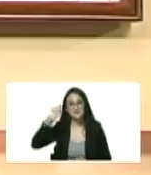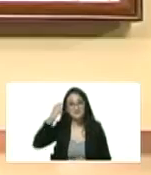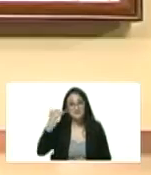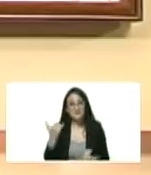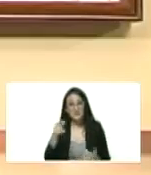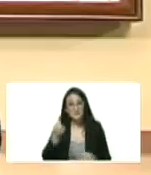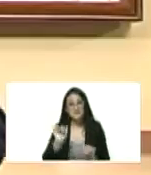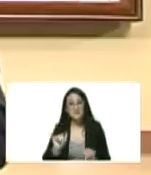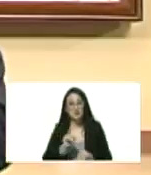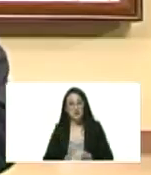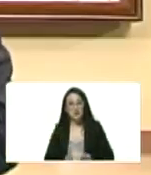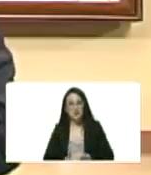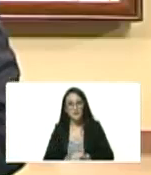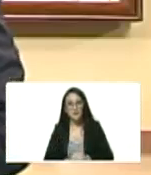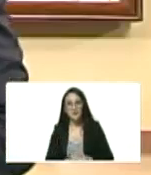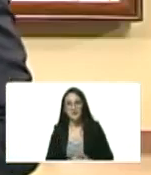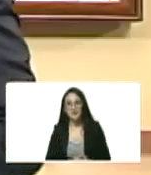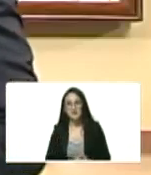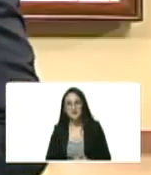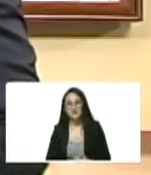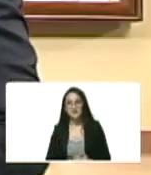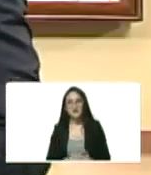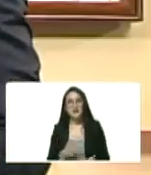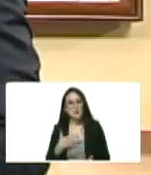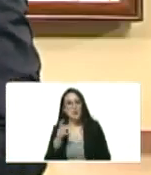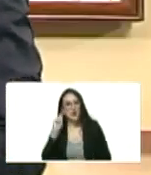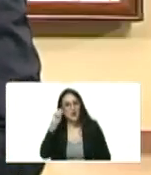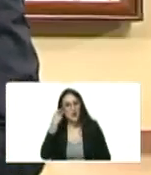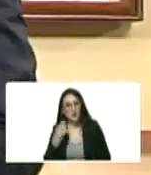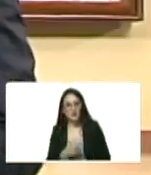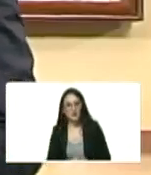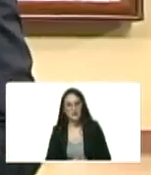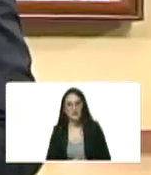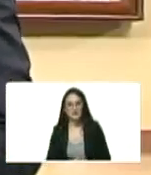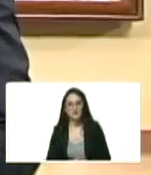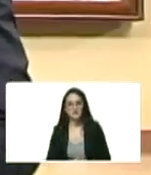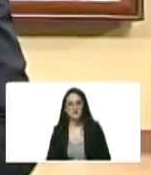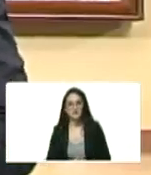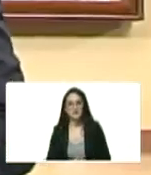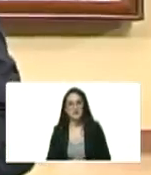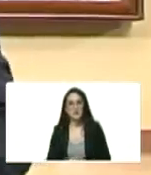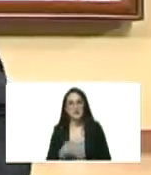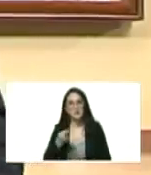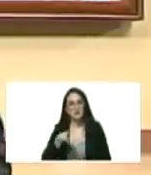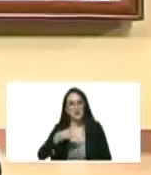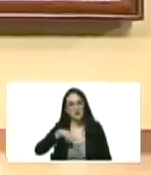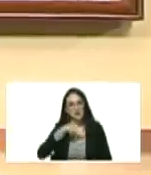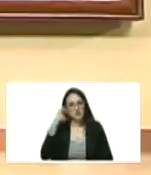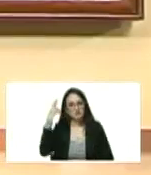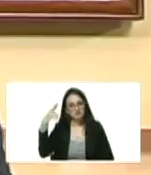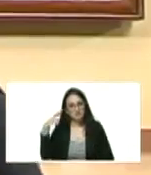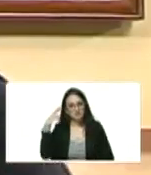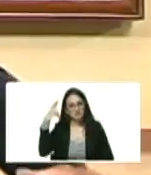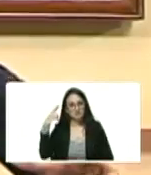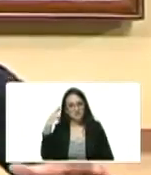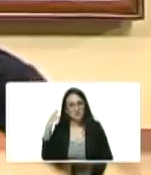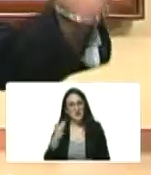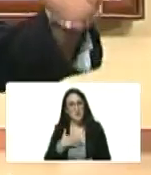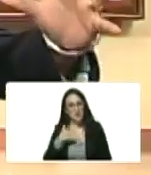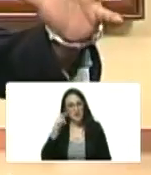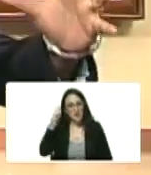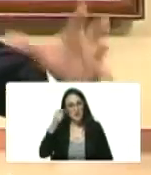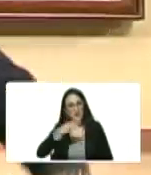tiempo? ¿Qué podrán recordar de ellos? Y también nosotros reflexionábamos, ¿qué podrán